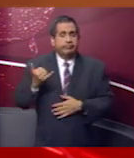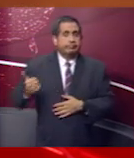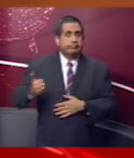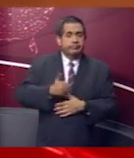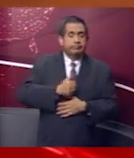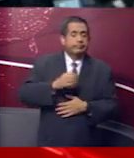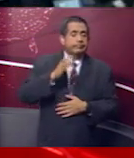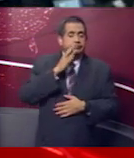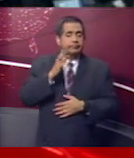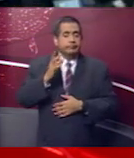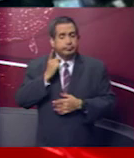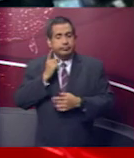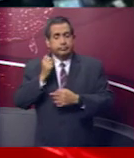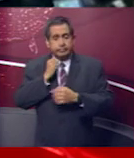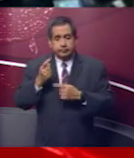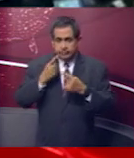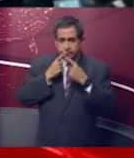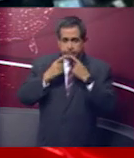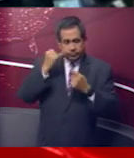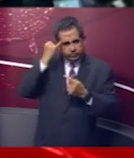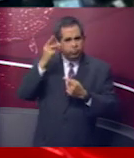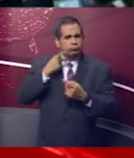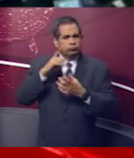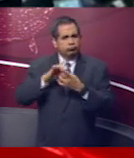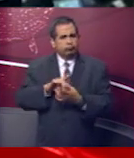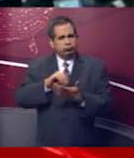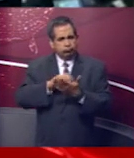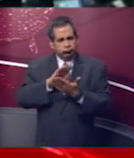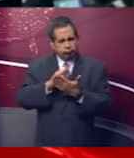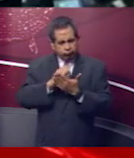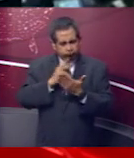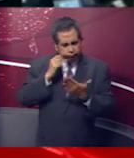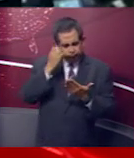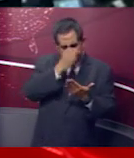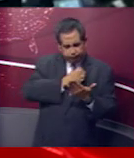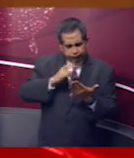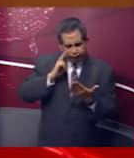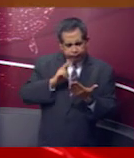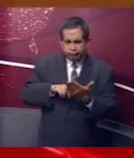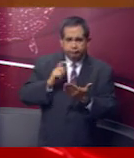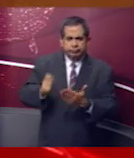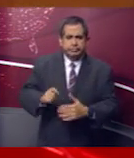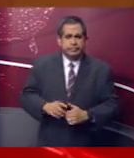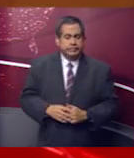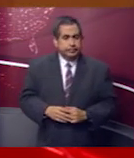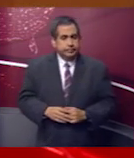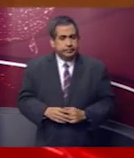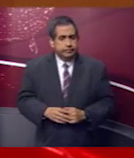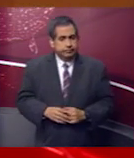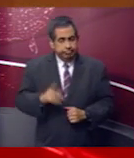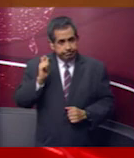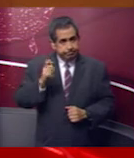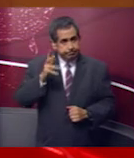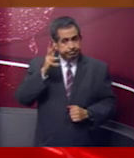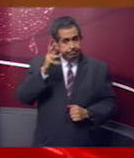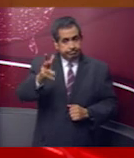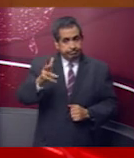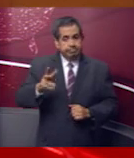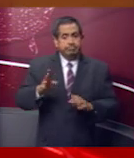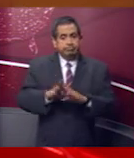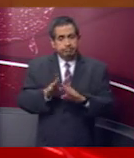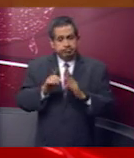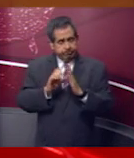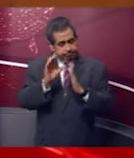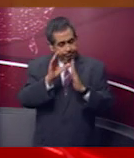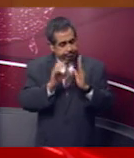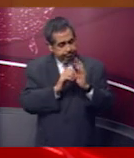del Poder Legislativo registraría las políticas públicas enviadas para su observancia. En el futuro, la Constitución pueda